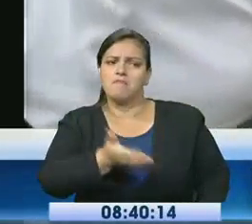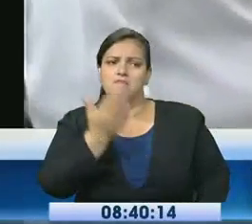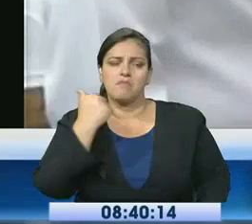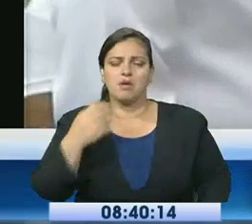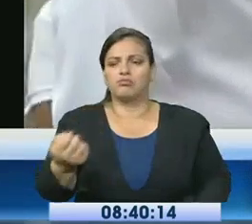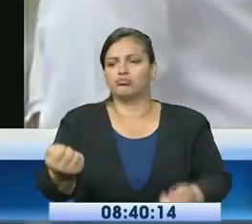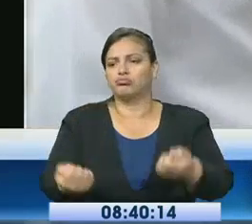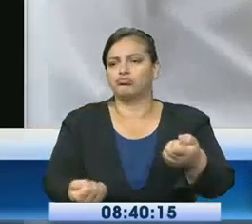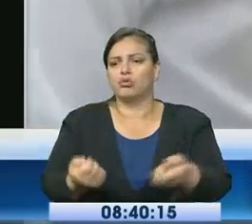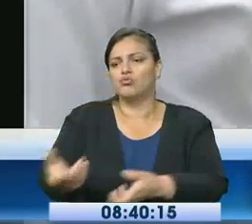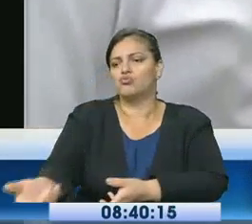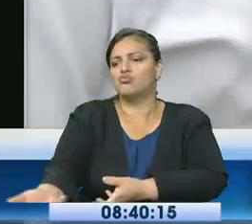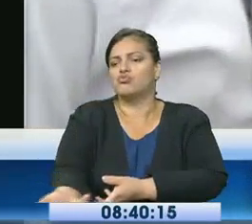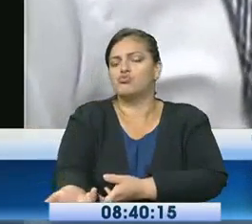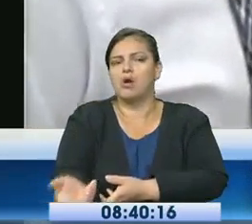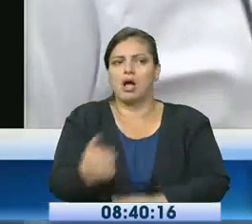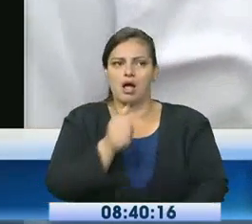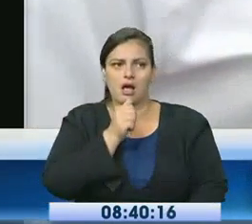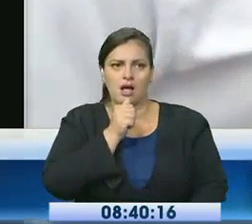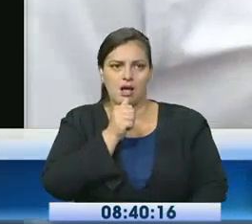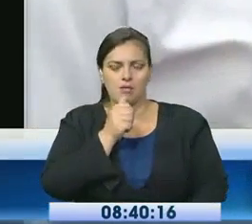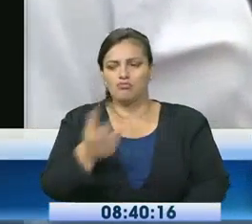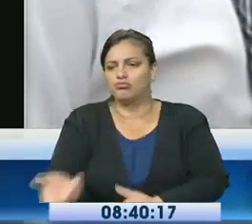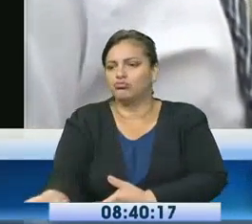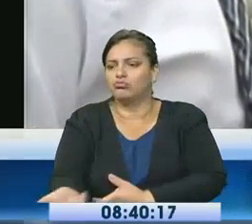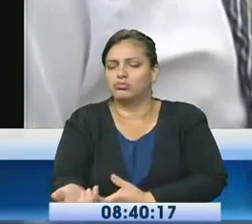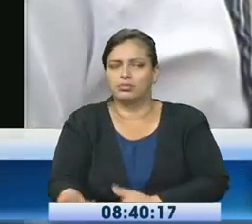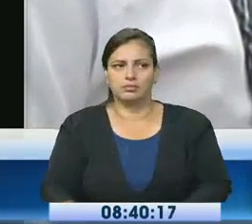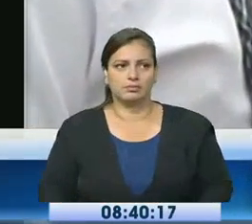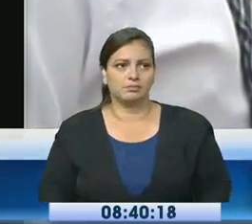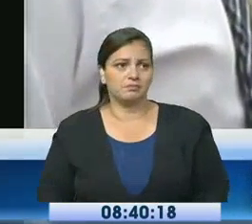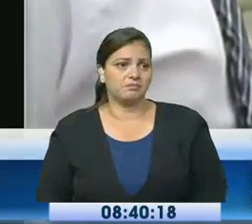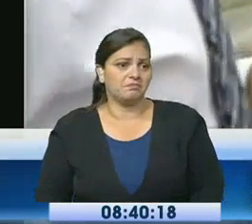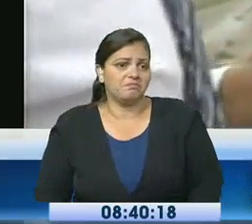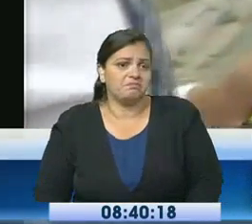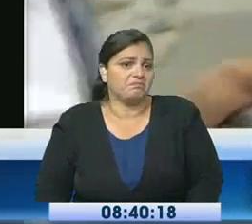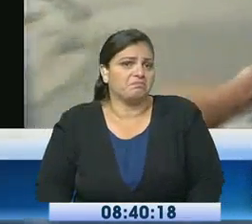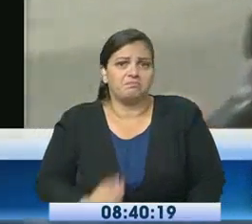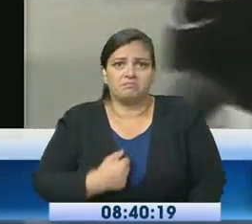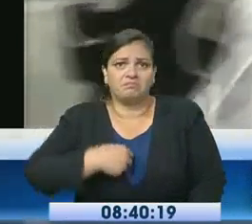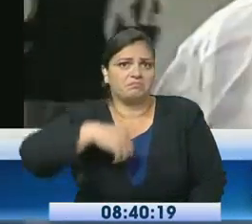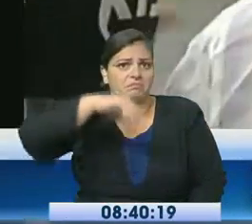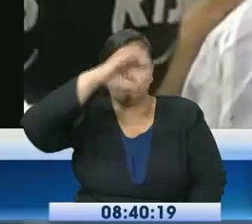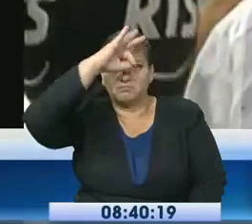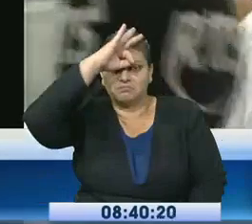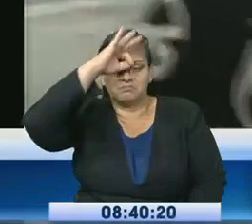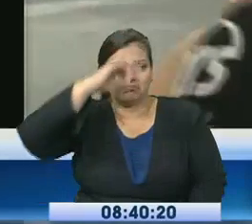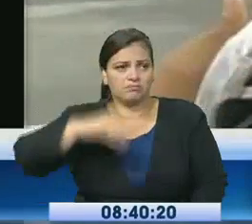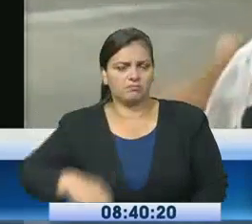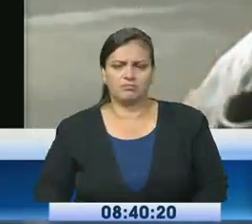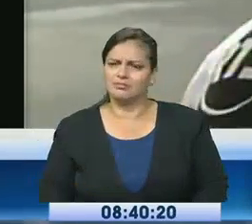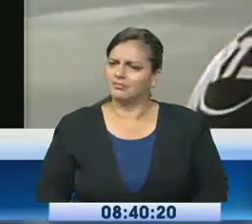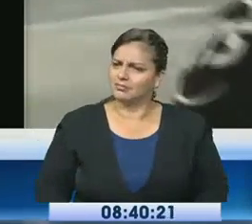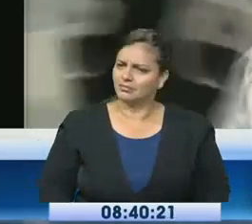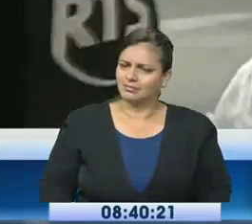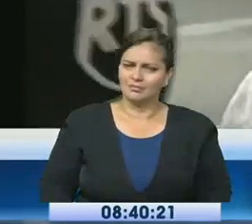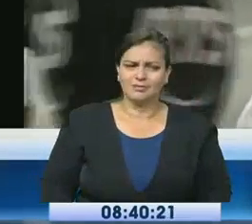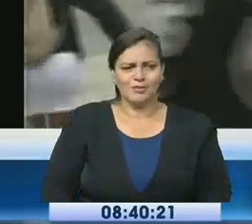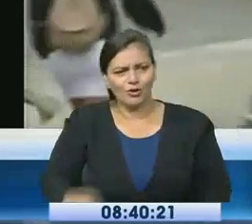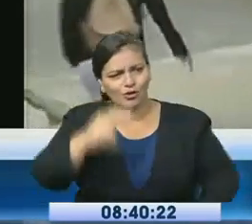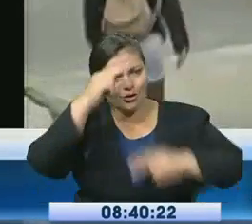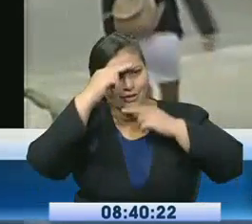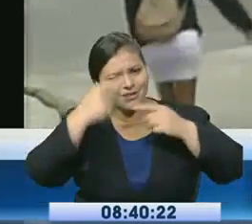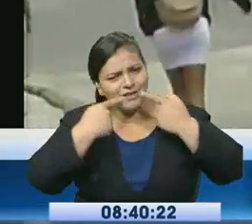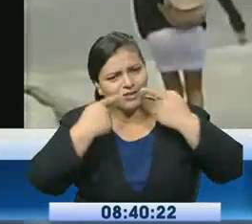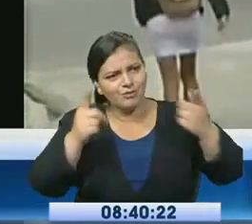pero ¿qué sucede, pues? Porque no me he enterado aquí de que no va a haber agua, qué sé yo. ¿No he visto las noticias? ¿Perdón? ¿No he visto las noticias?